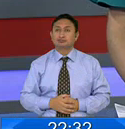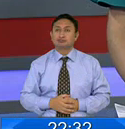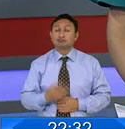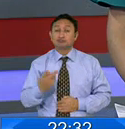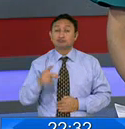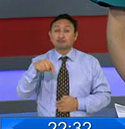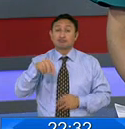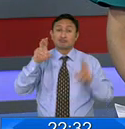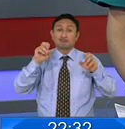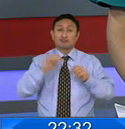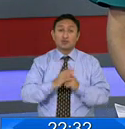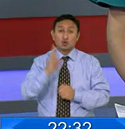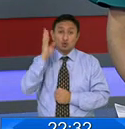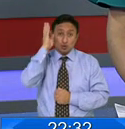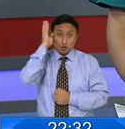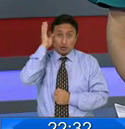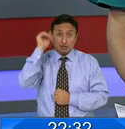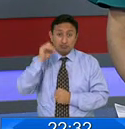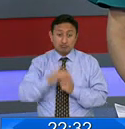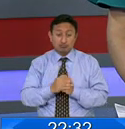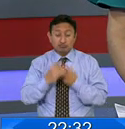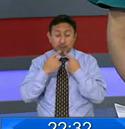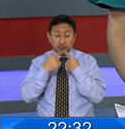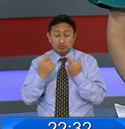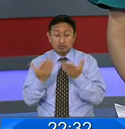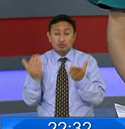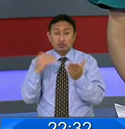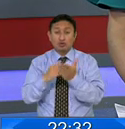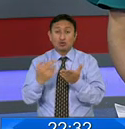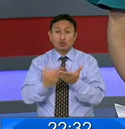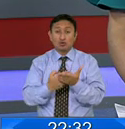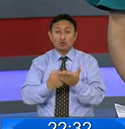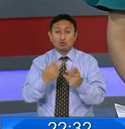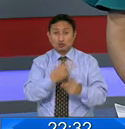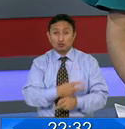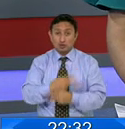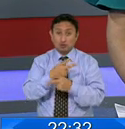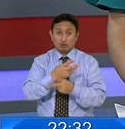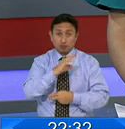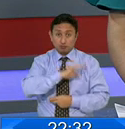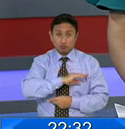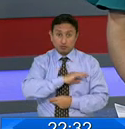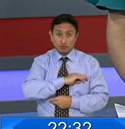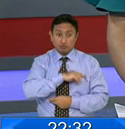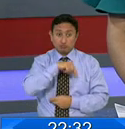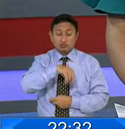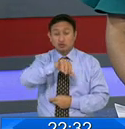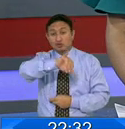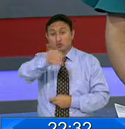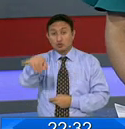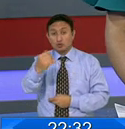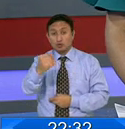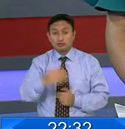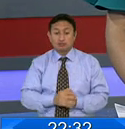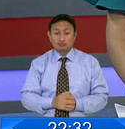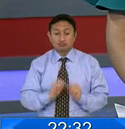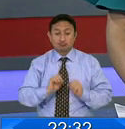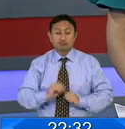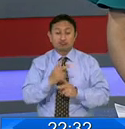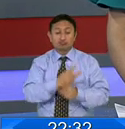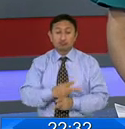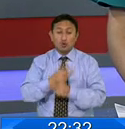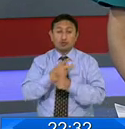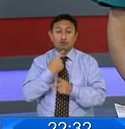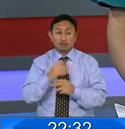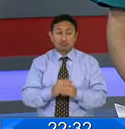Además, en ese tema, Jorge Yunda convocó a una nueva sesión del Consejo Metropolitano para este jueves. Varios